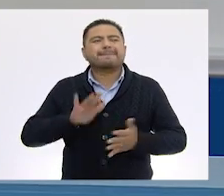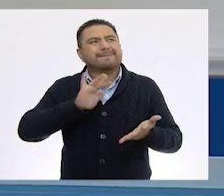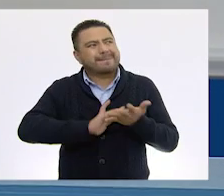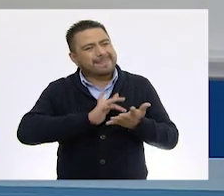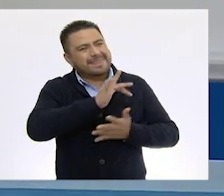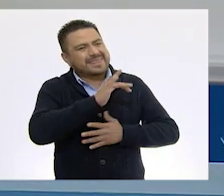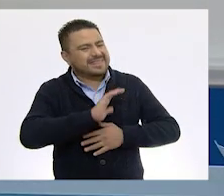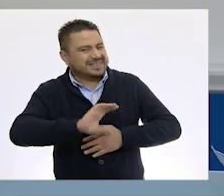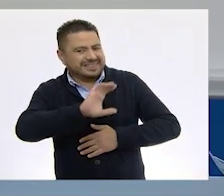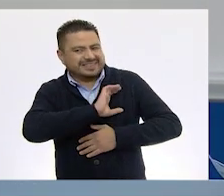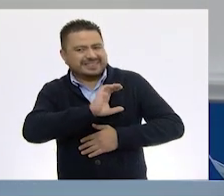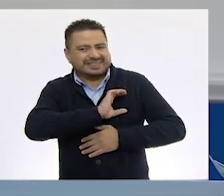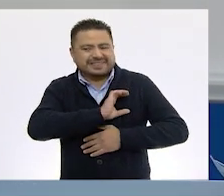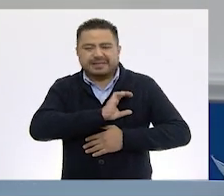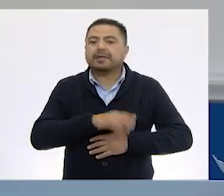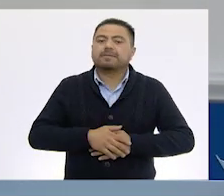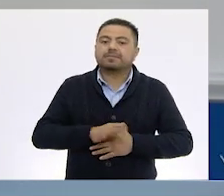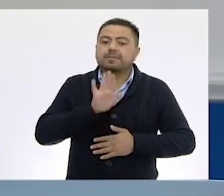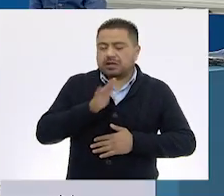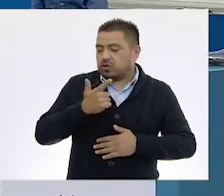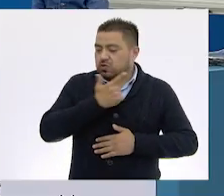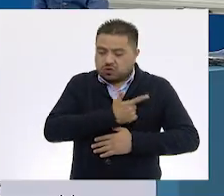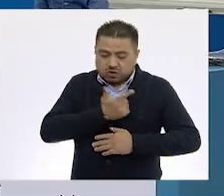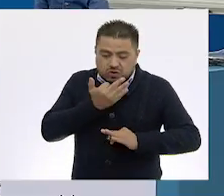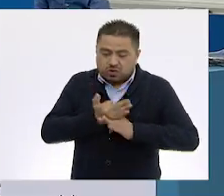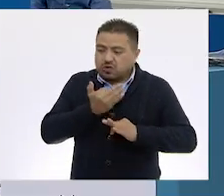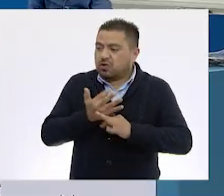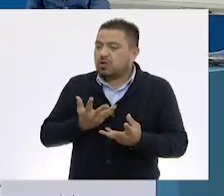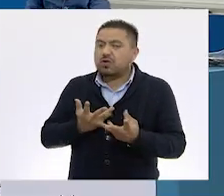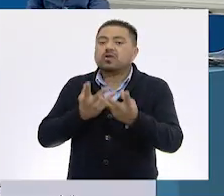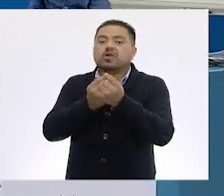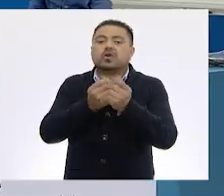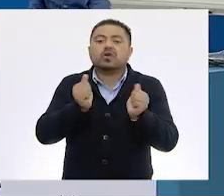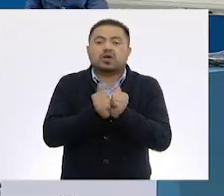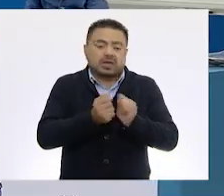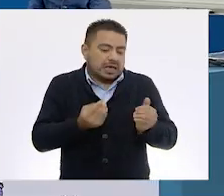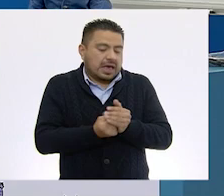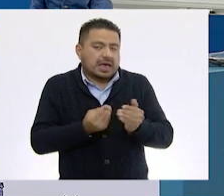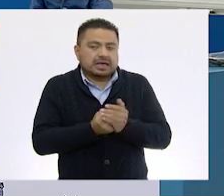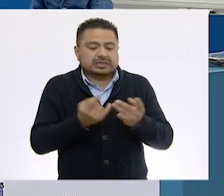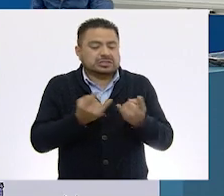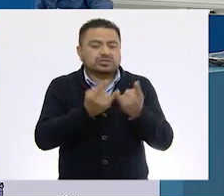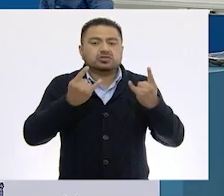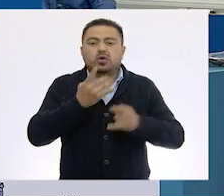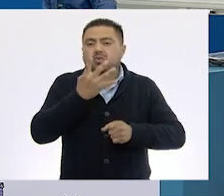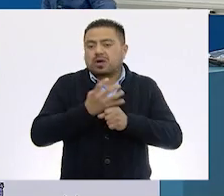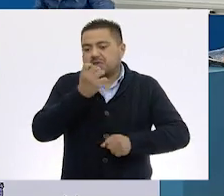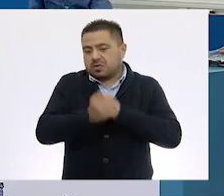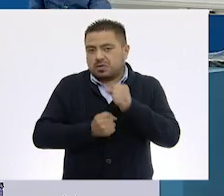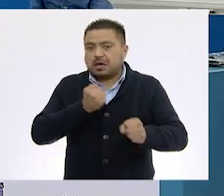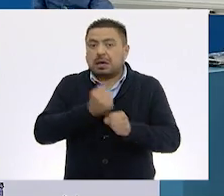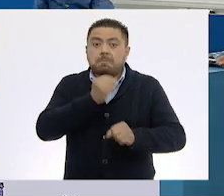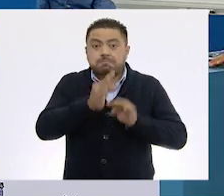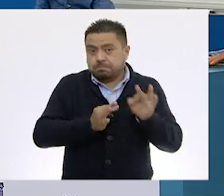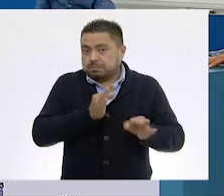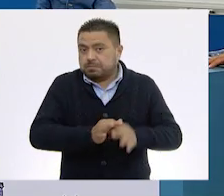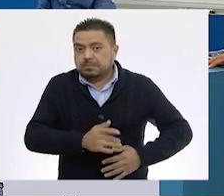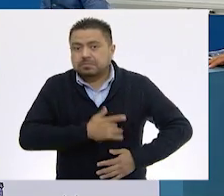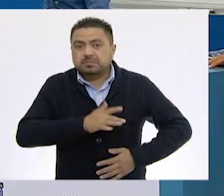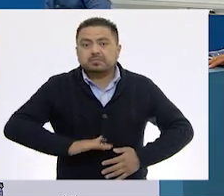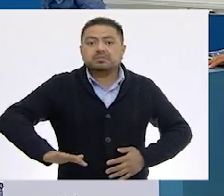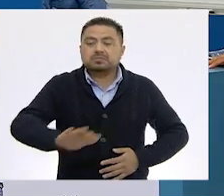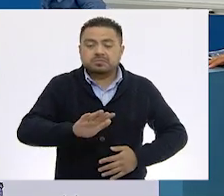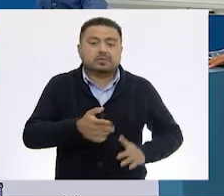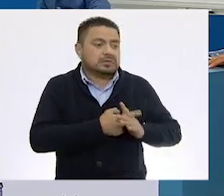Mi querido. Vamos a tener el gusto de estar con ustedes en esta clase de historia de cuarto grado. ¿Están listos?